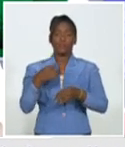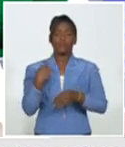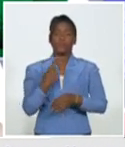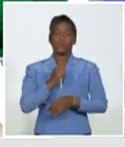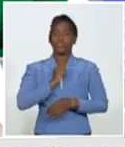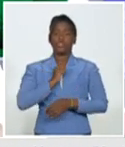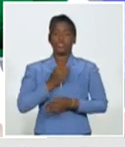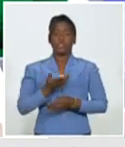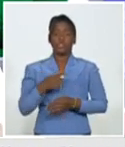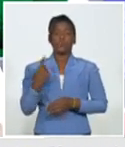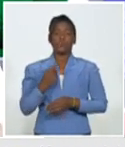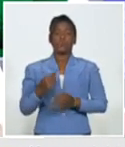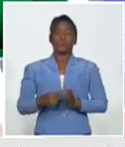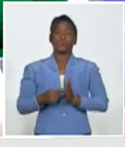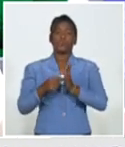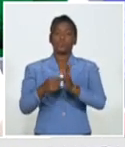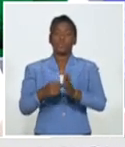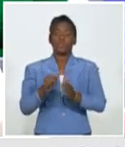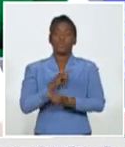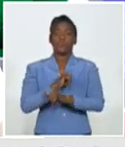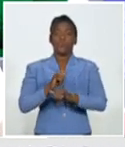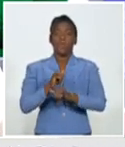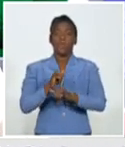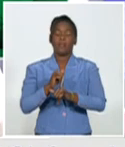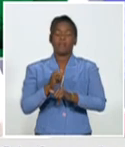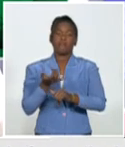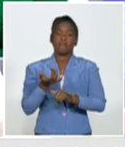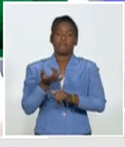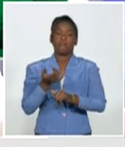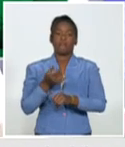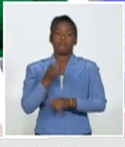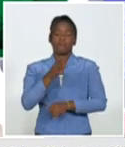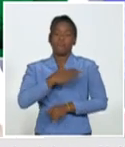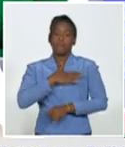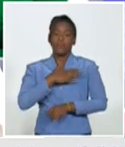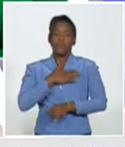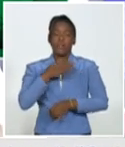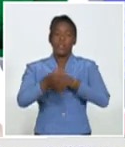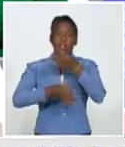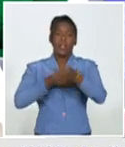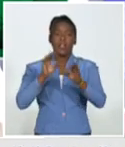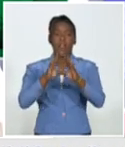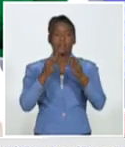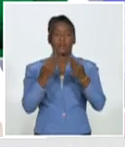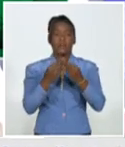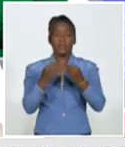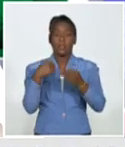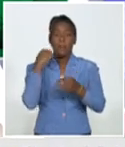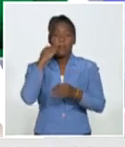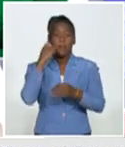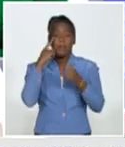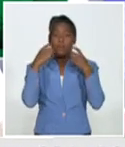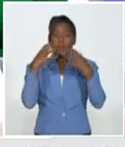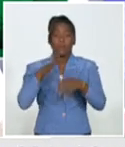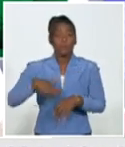tuviéramos que mandar, que enviar, creo que lo más importante es seguir